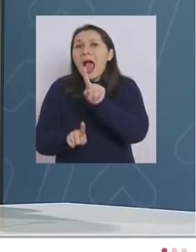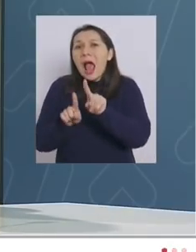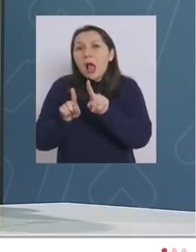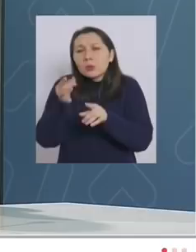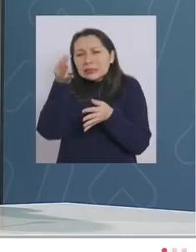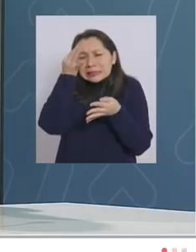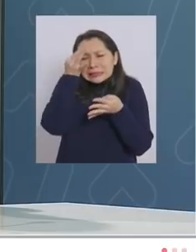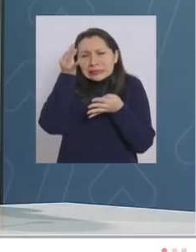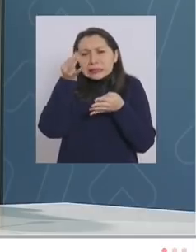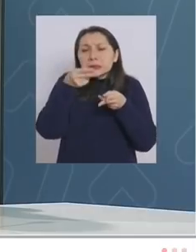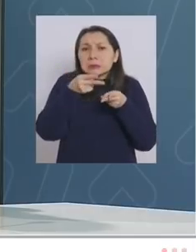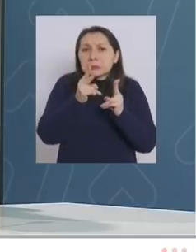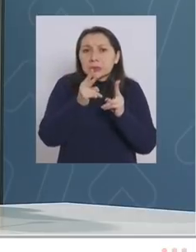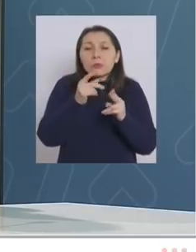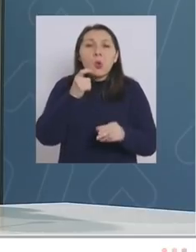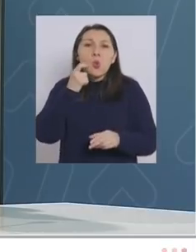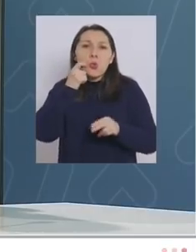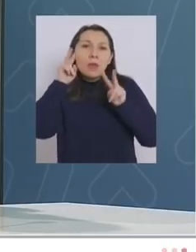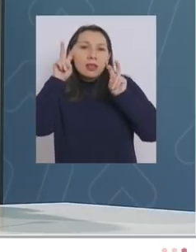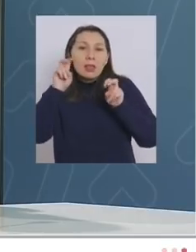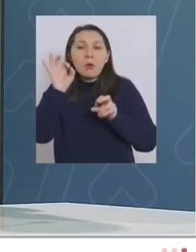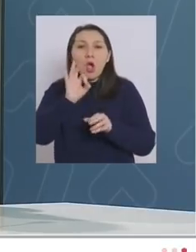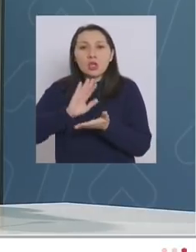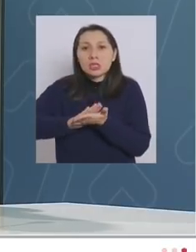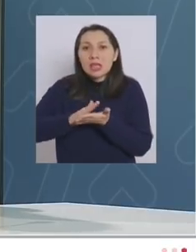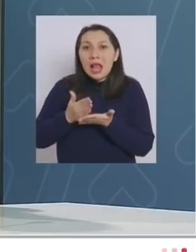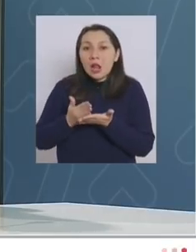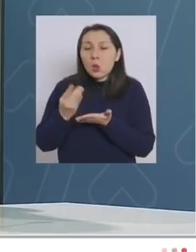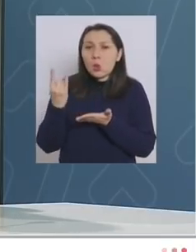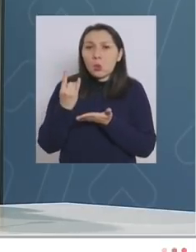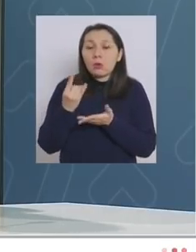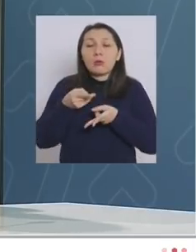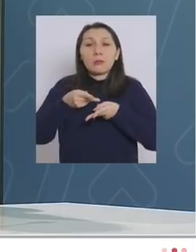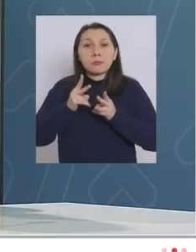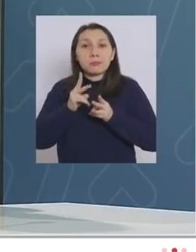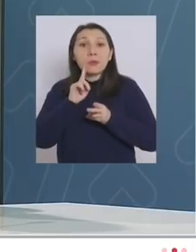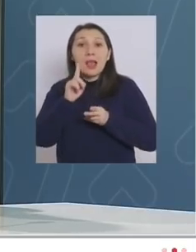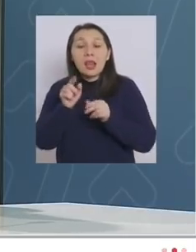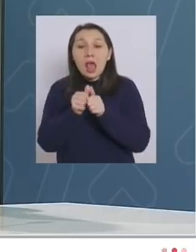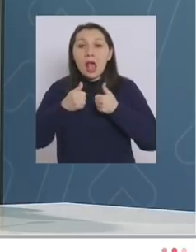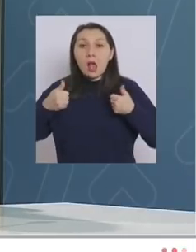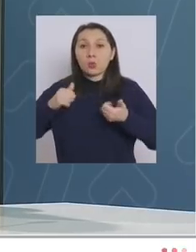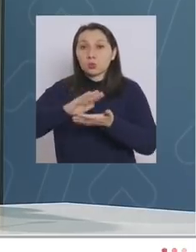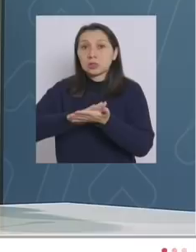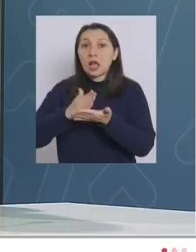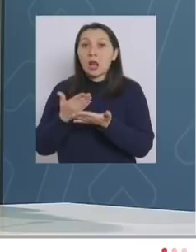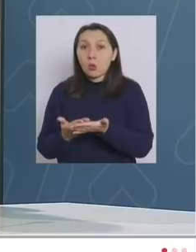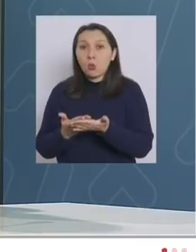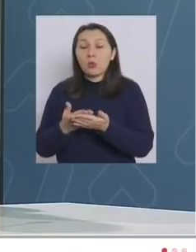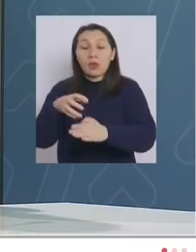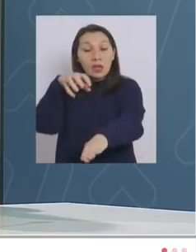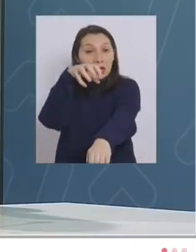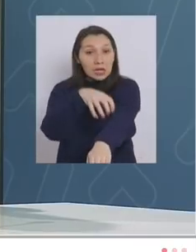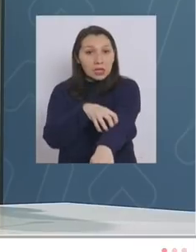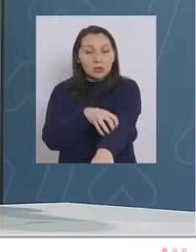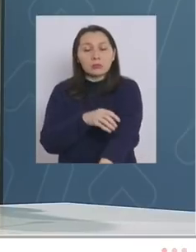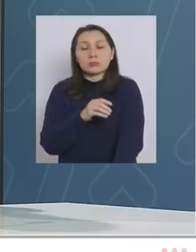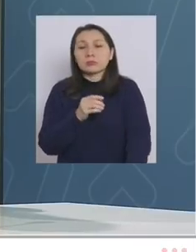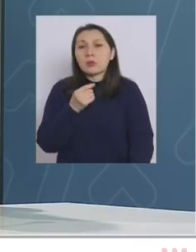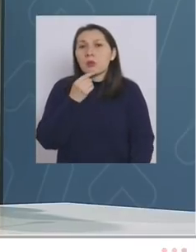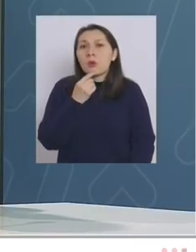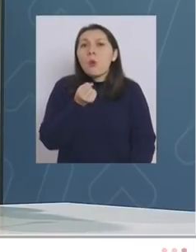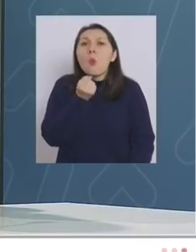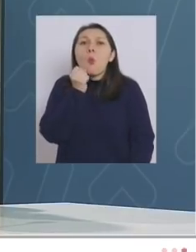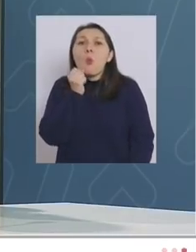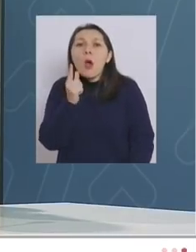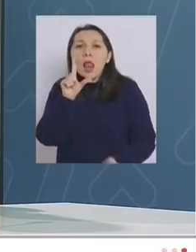causales de excepciones que pueden ser humanitarias o sanitarias y es potestad de la autoridad sanitaria regional determinar el